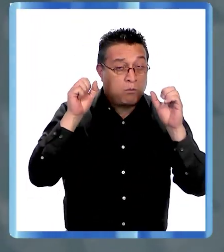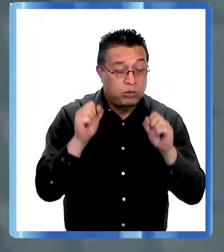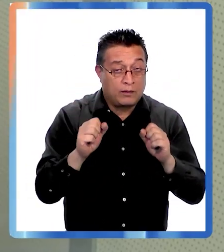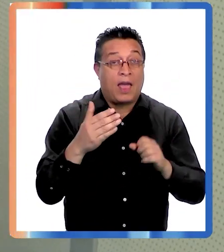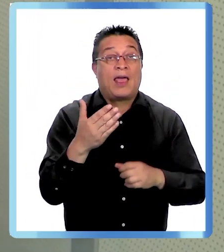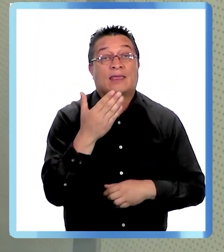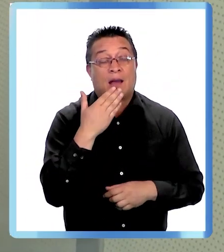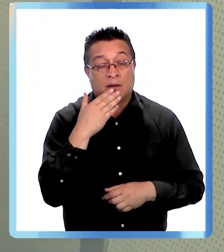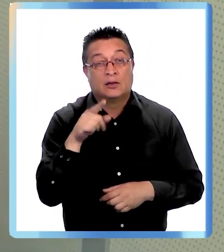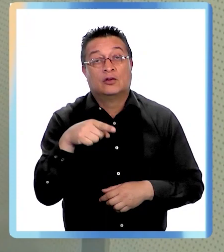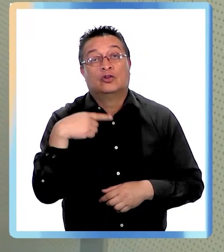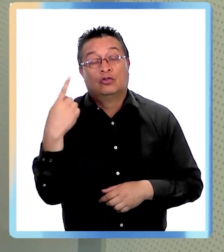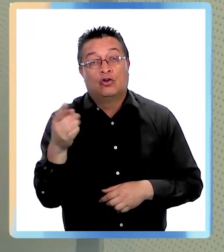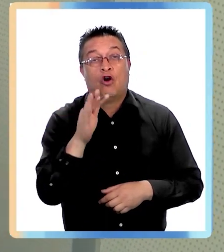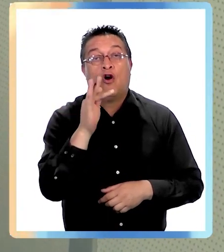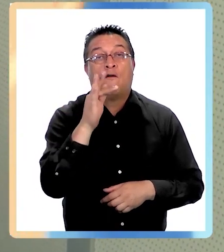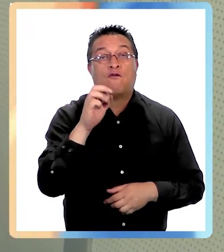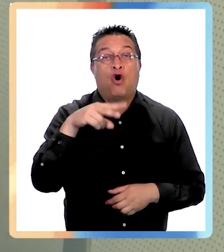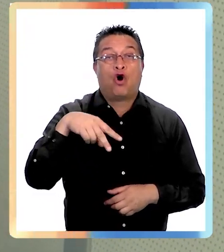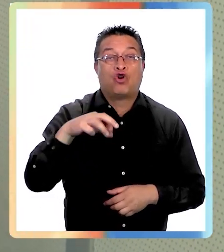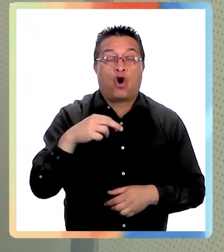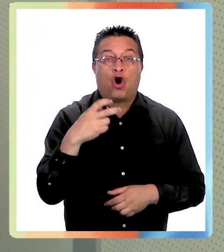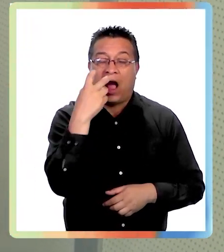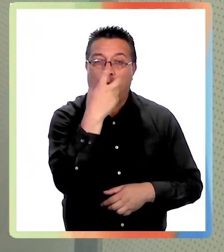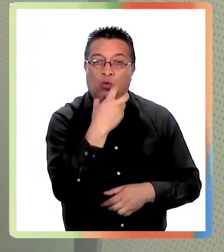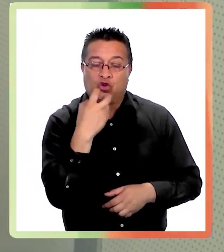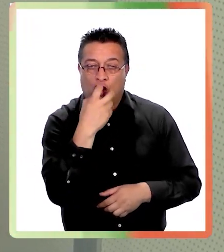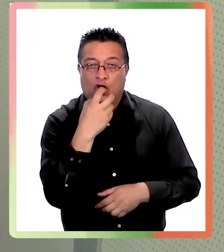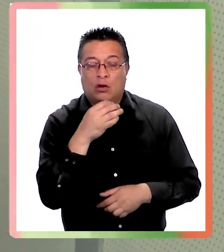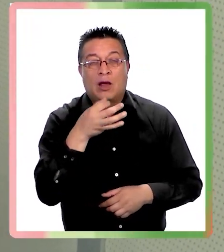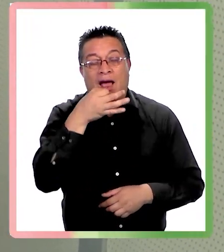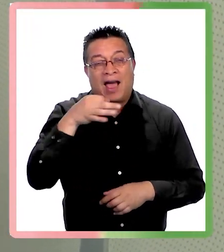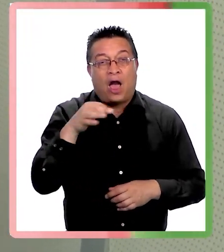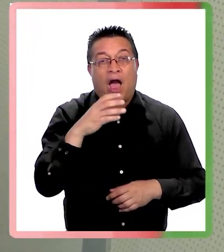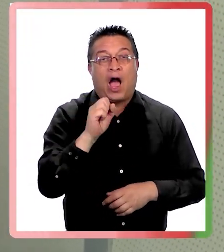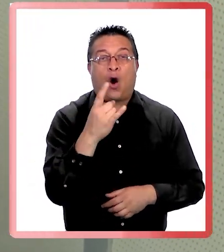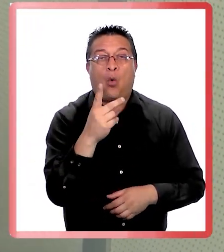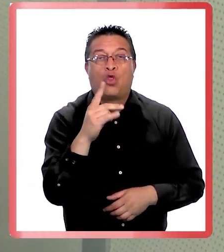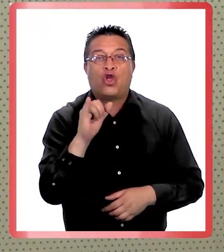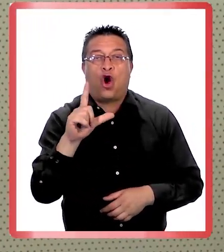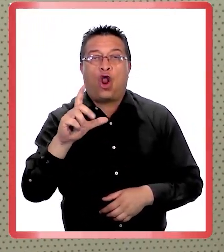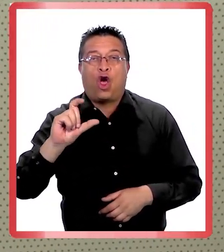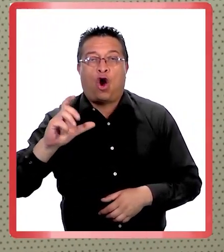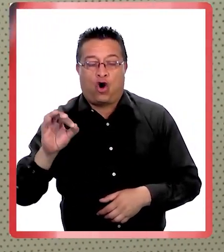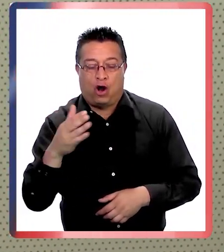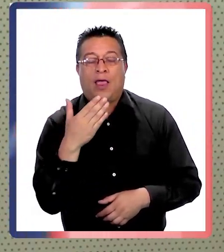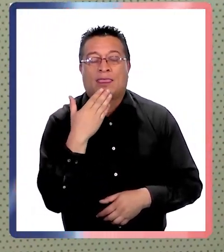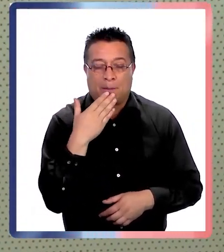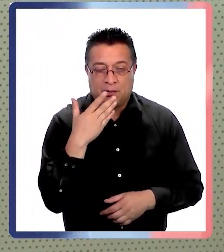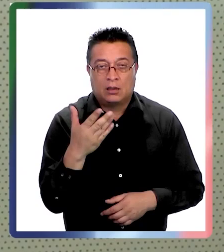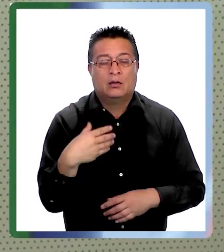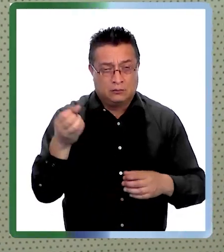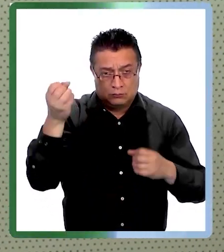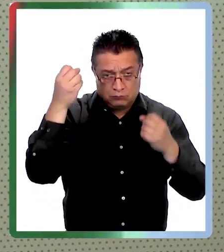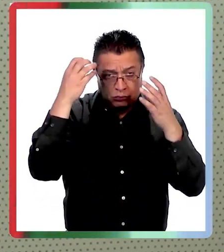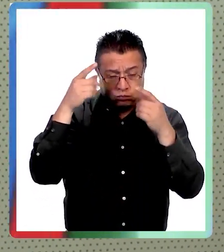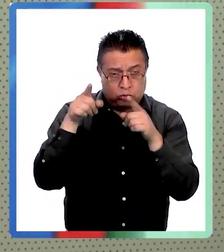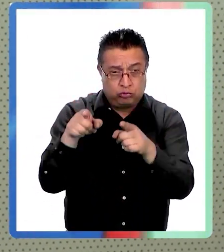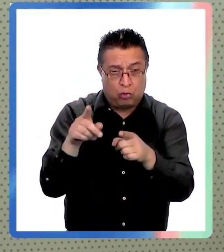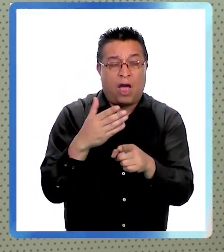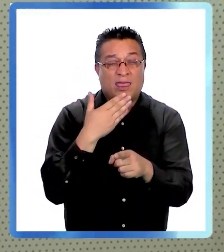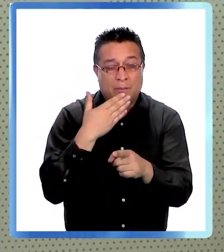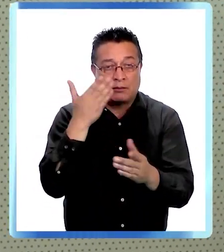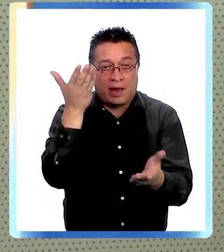fondo, también están los fonoaudiólogos, los audiólogos, hay tecnólogos médicos en otorrino, y que también ellos